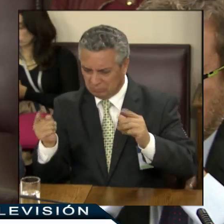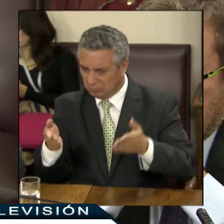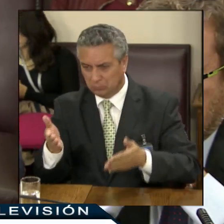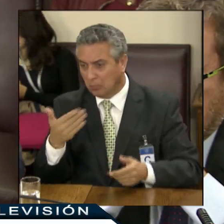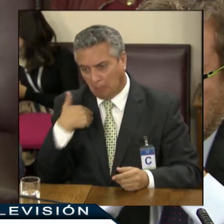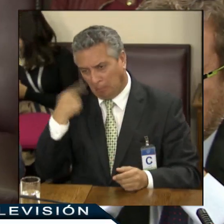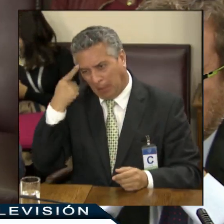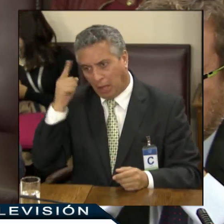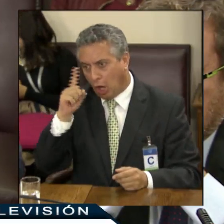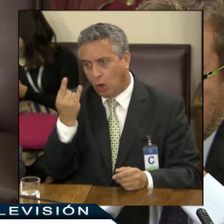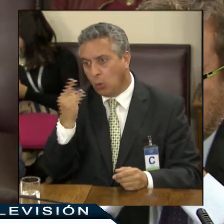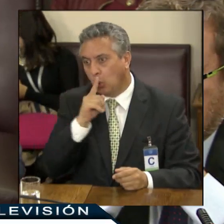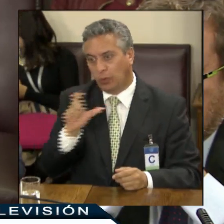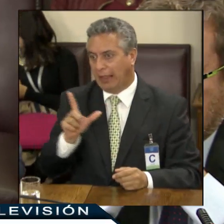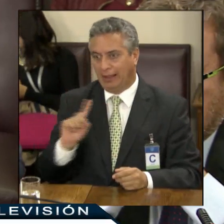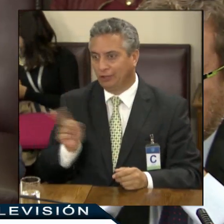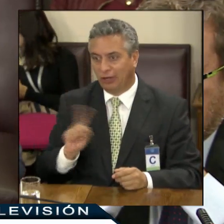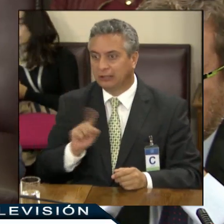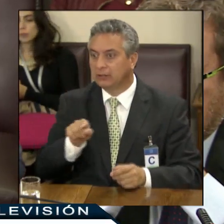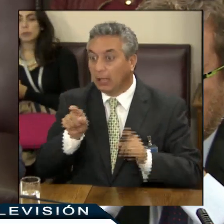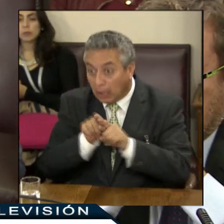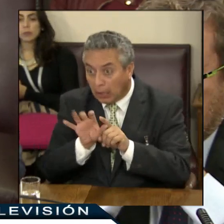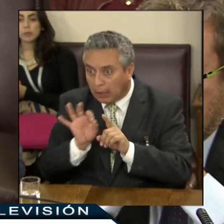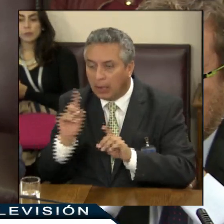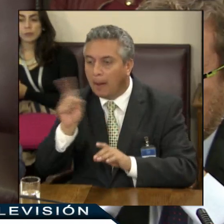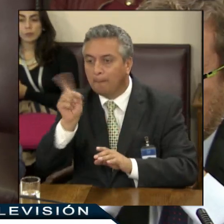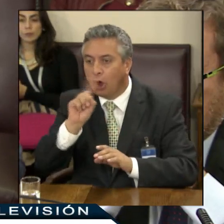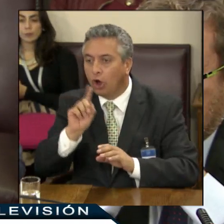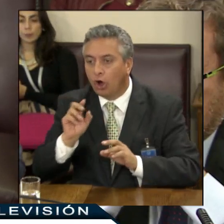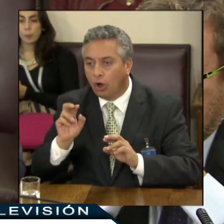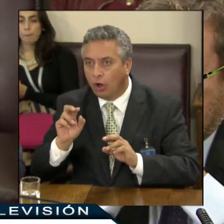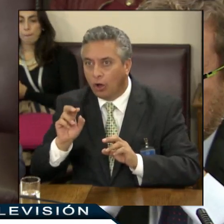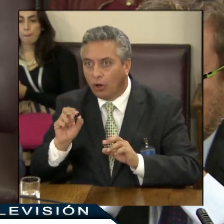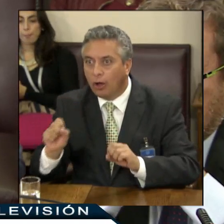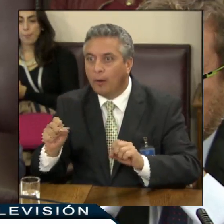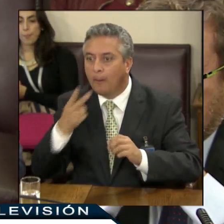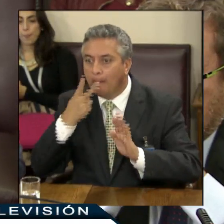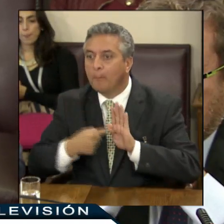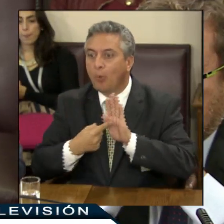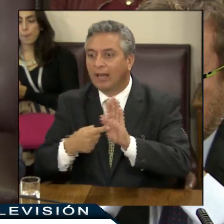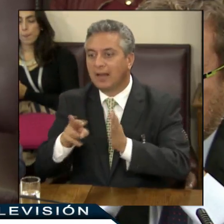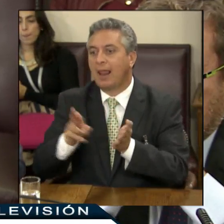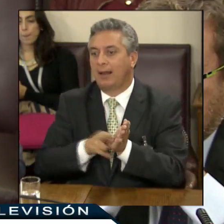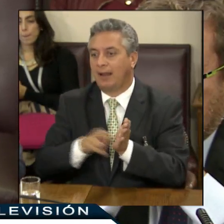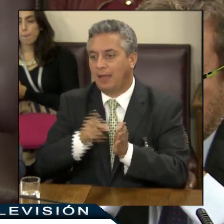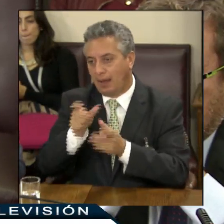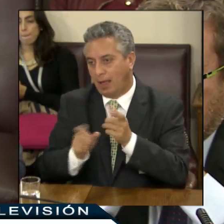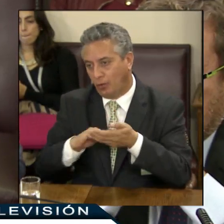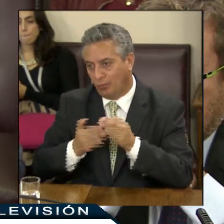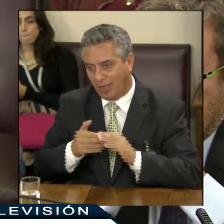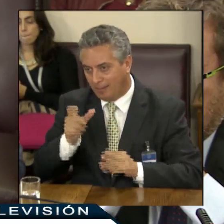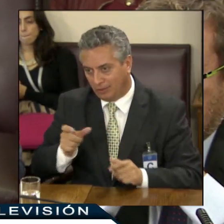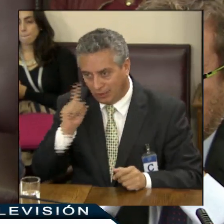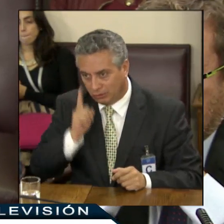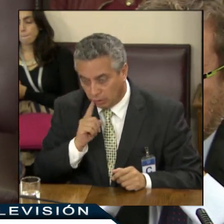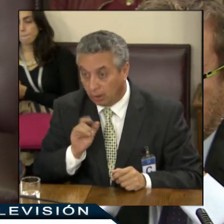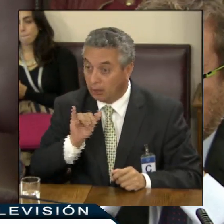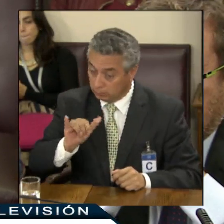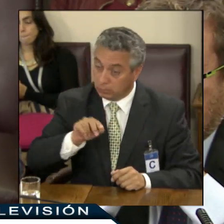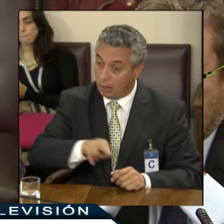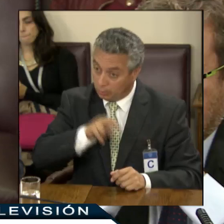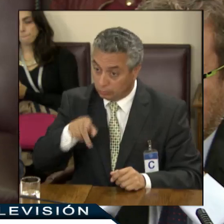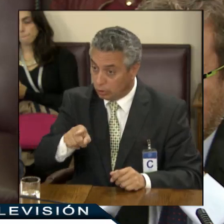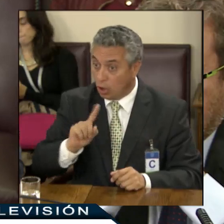tampoco que grafique la realidad de la comunidad sorda también en el en el proyecto actual se reitera que el